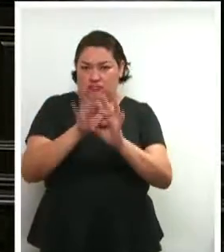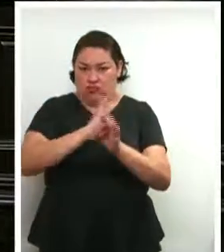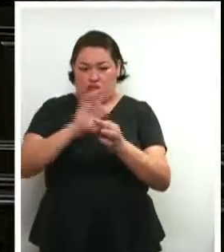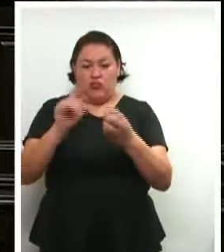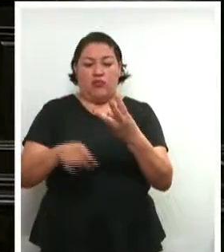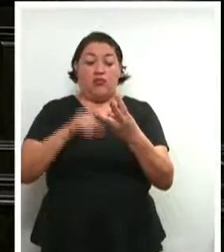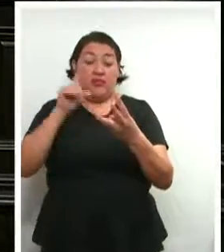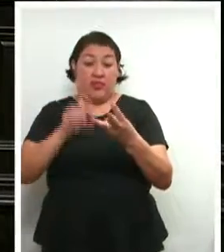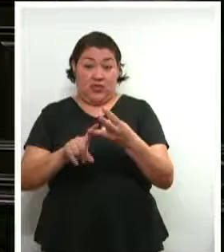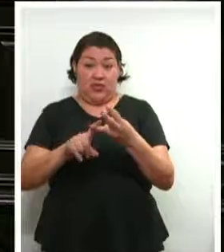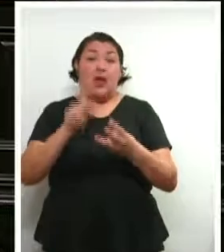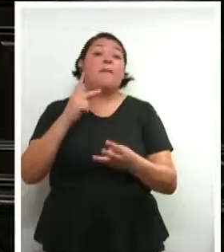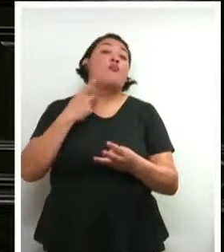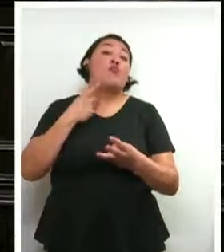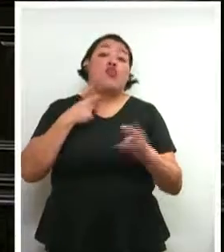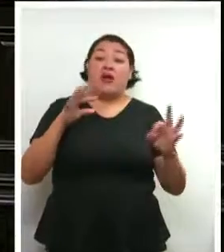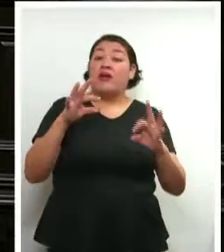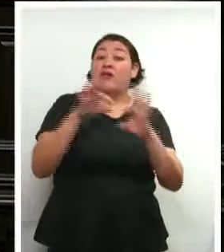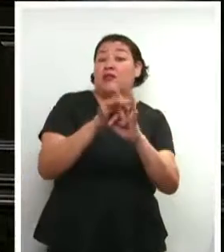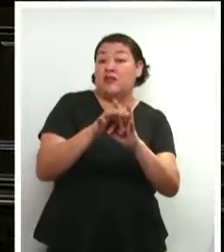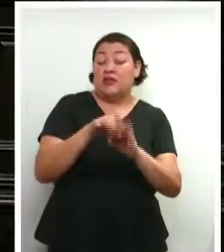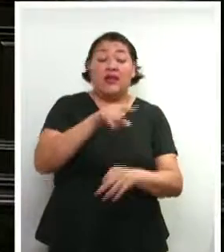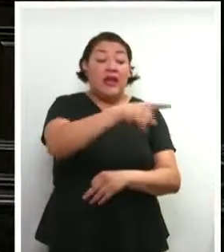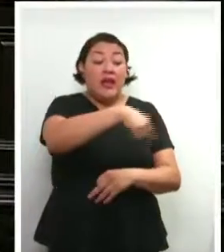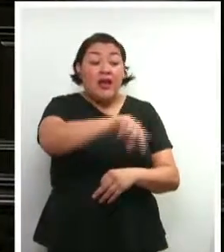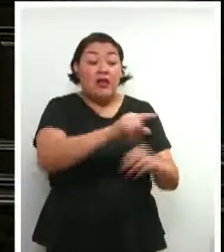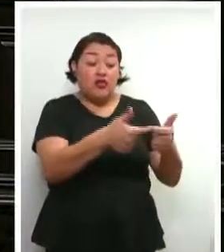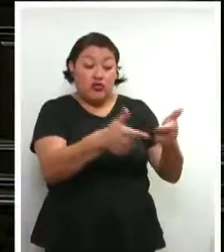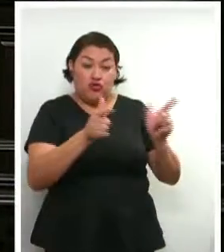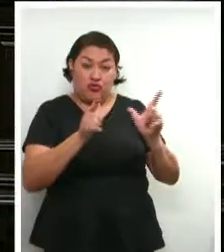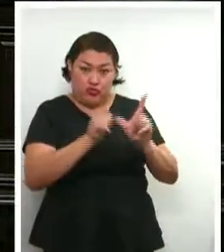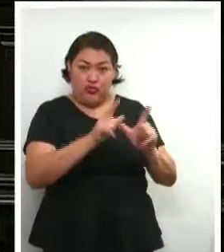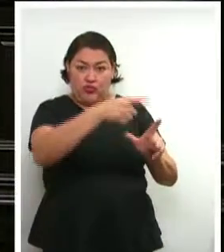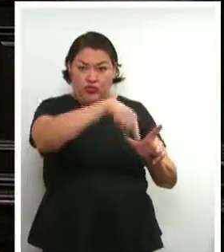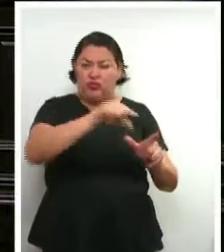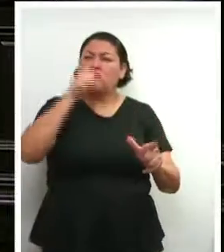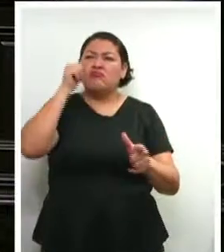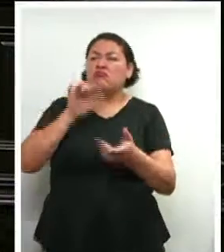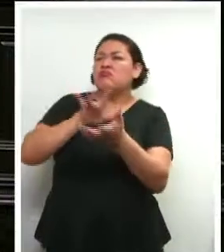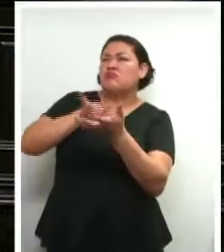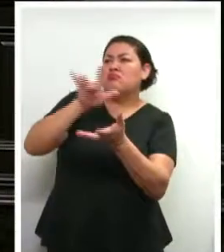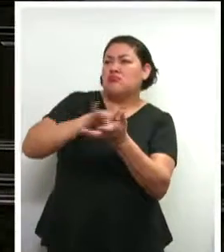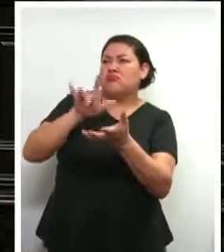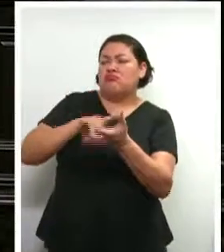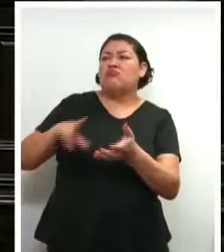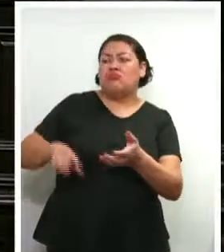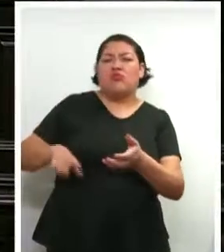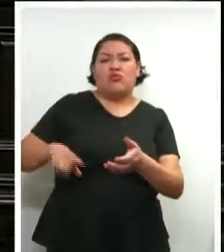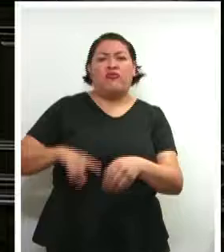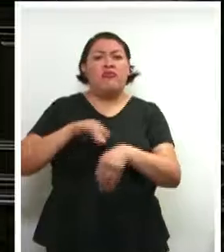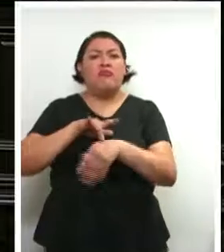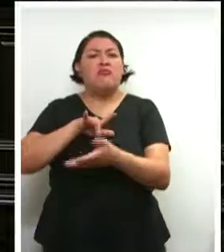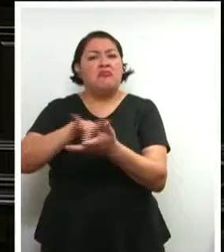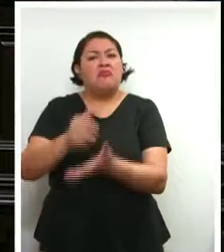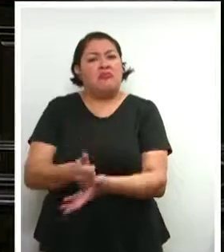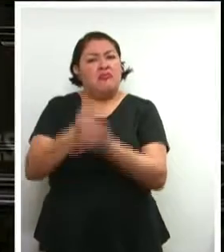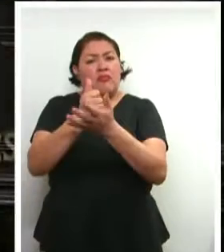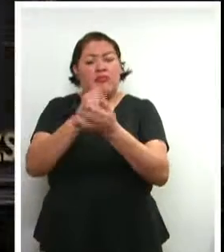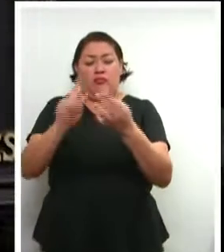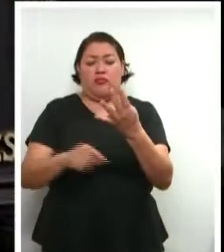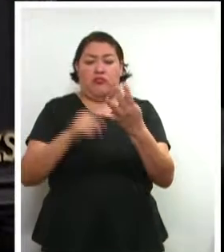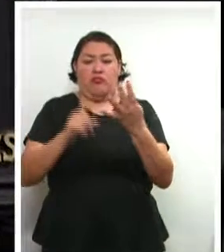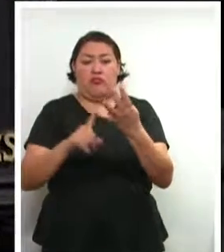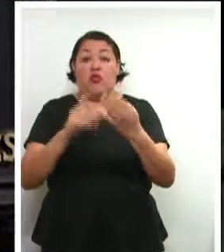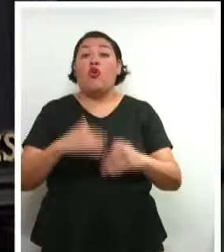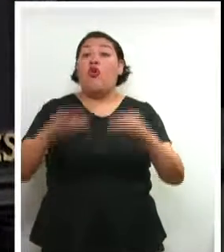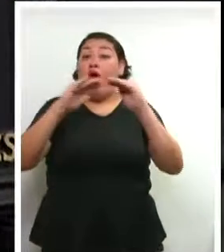La dirección política, toda vez que estos entes participan en la dirección política del Estado. La paridad de rango,